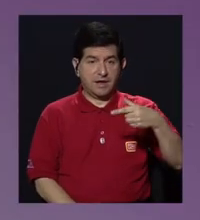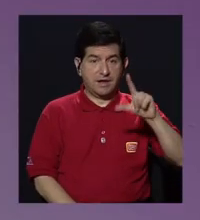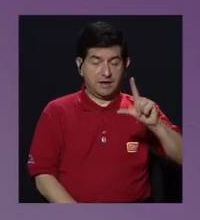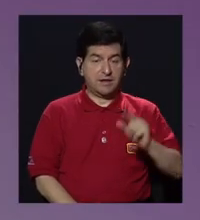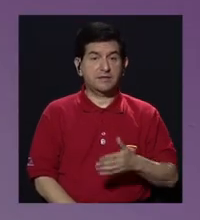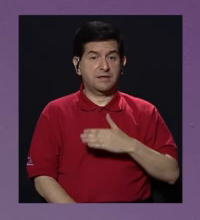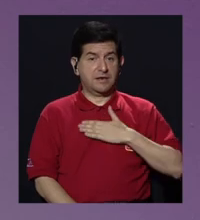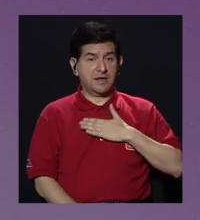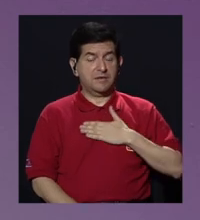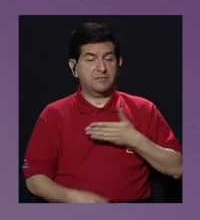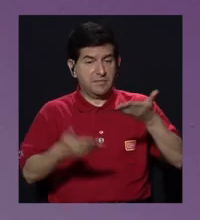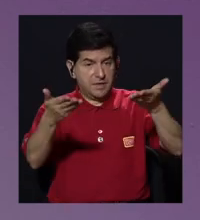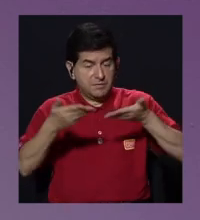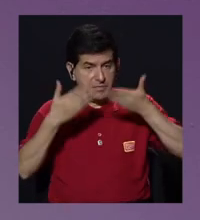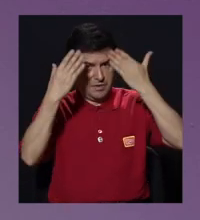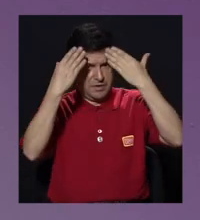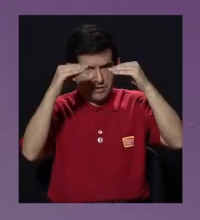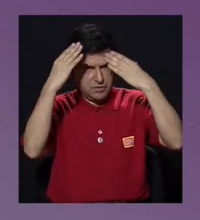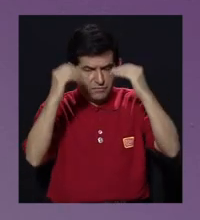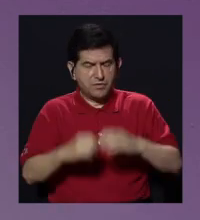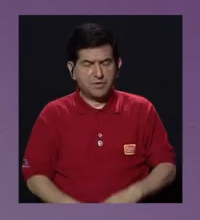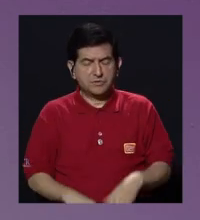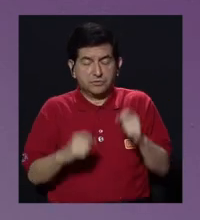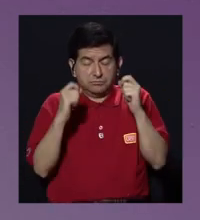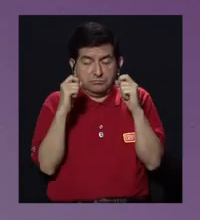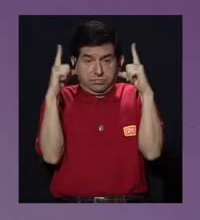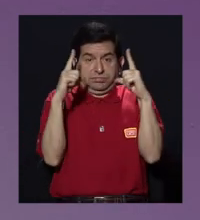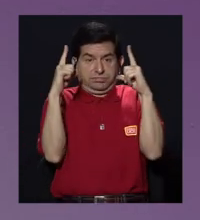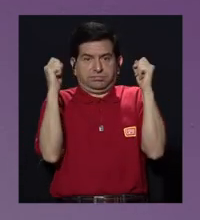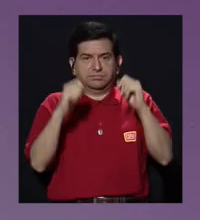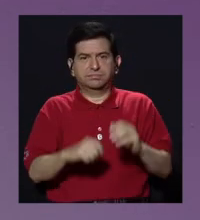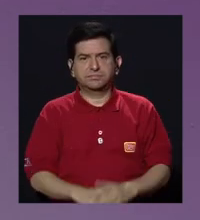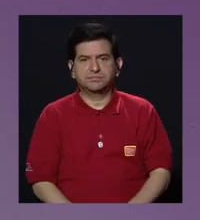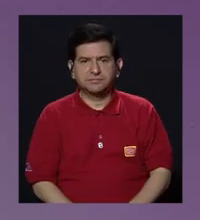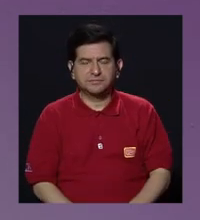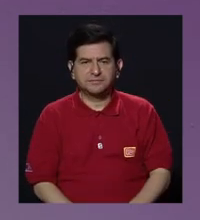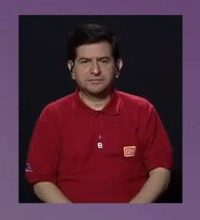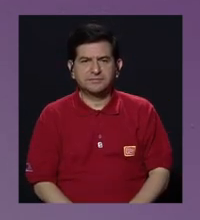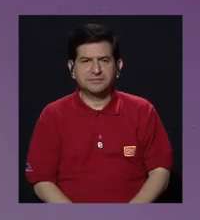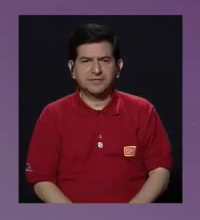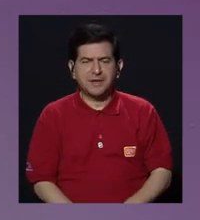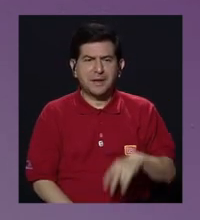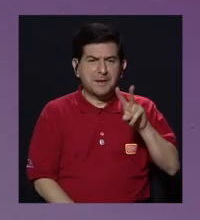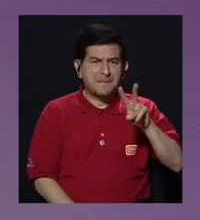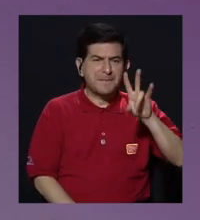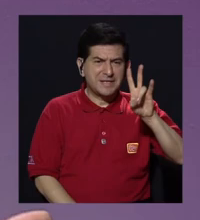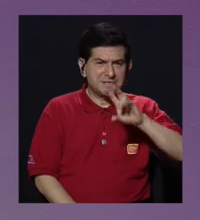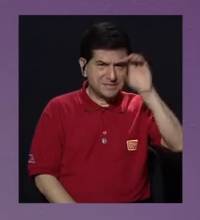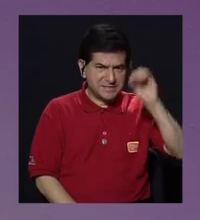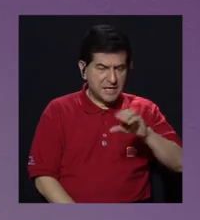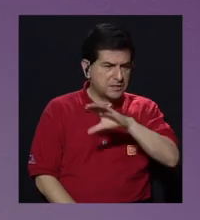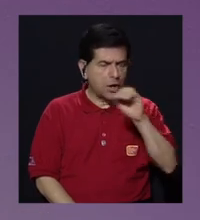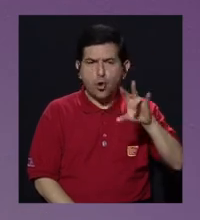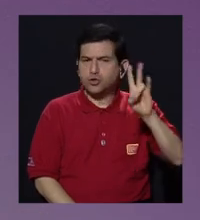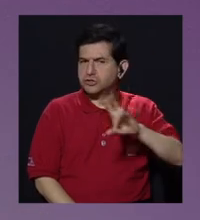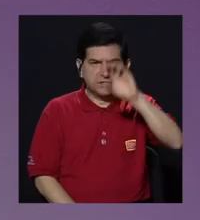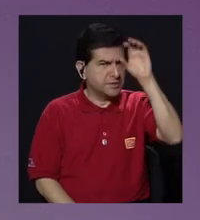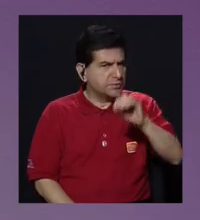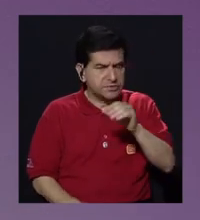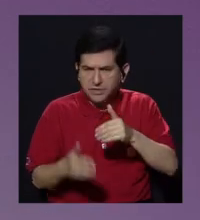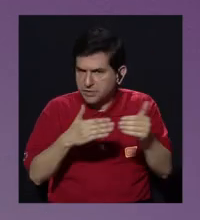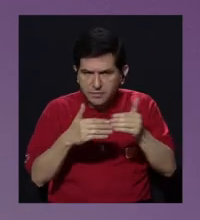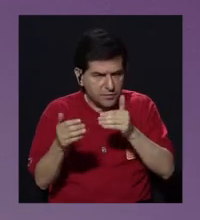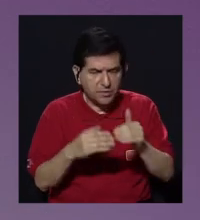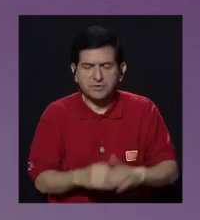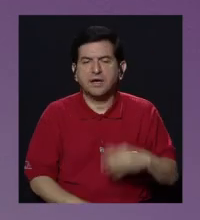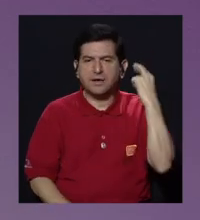Gretel verdaderamente me daba datos que para mí resultan espeluznantes, porque tengamos un 27 por un lado y un 7 por otro,